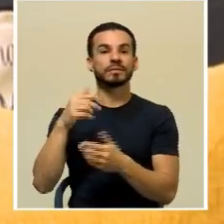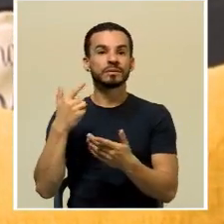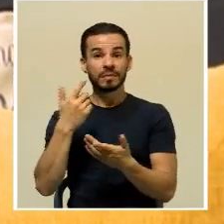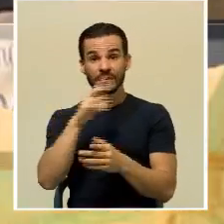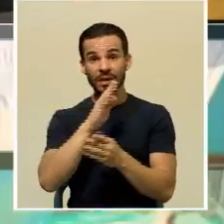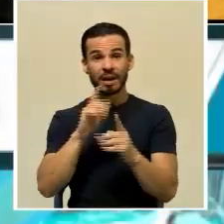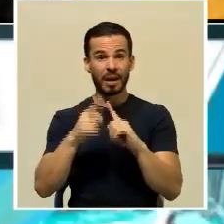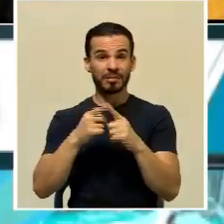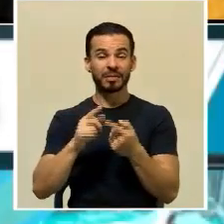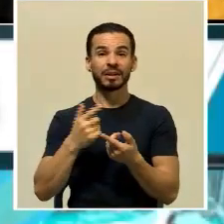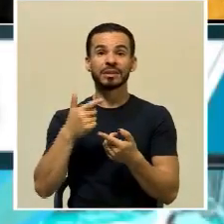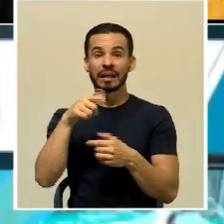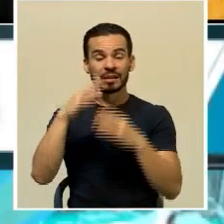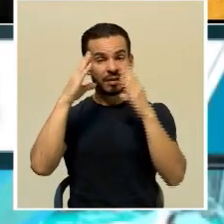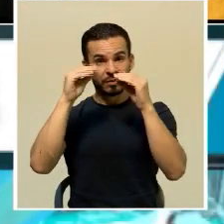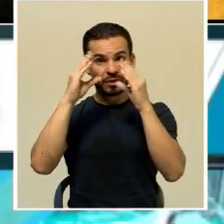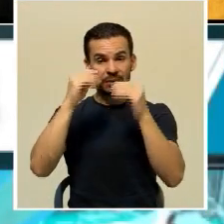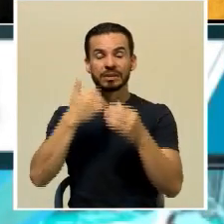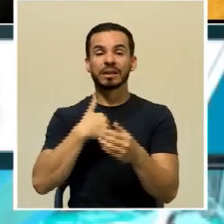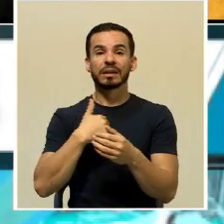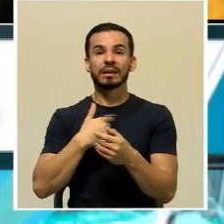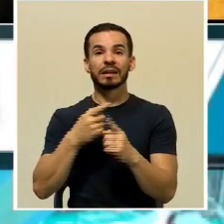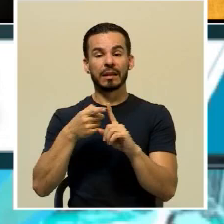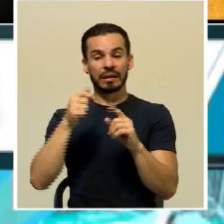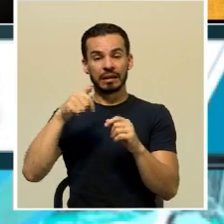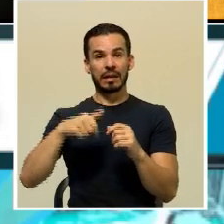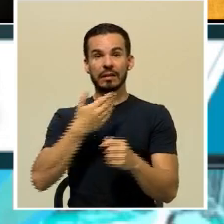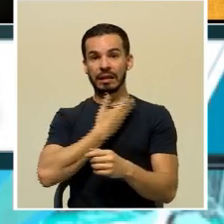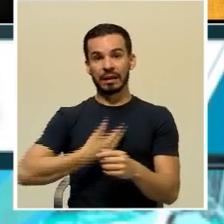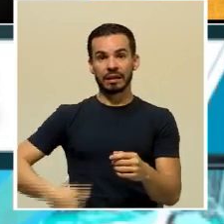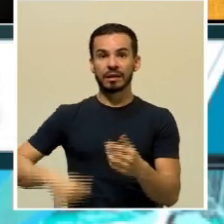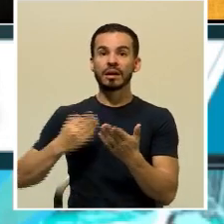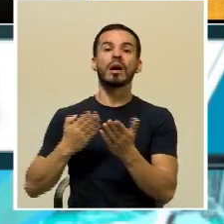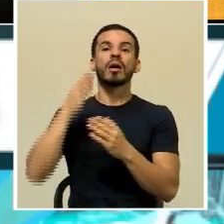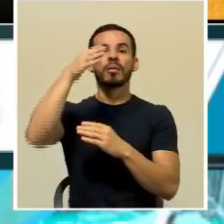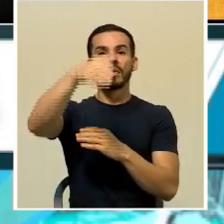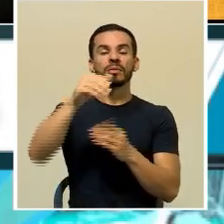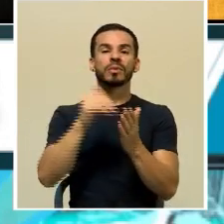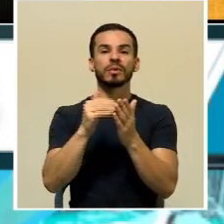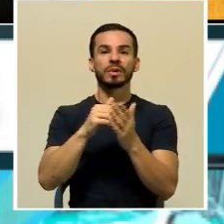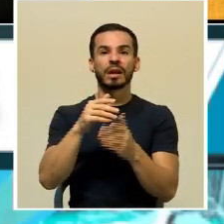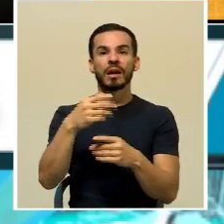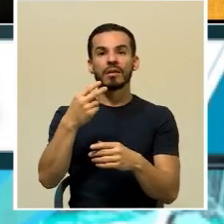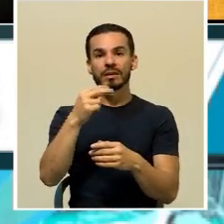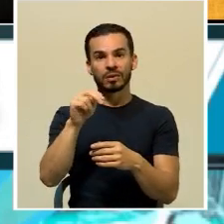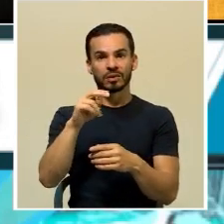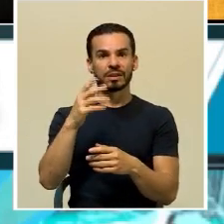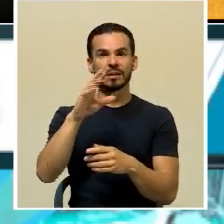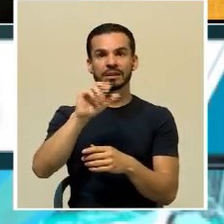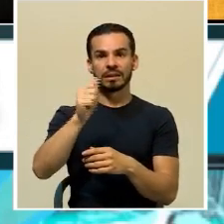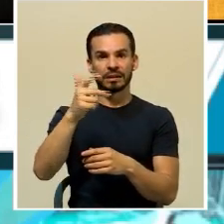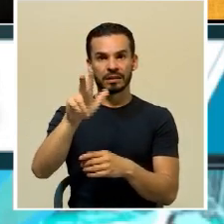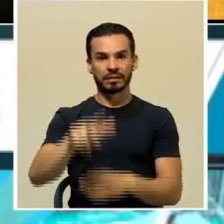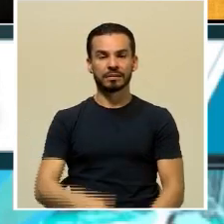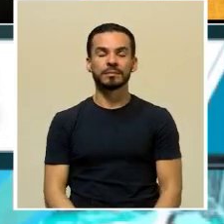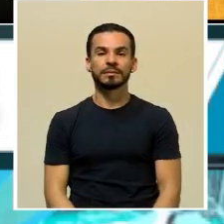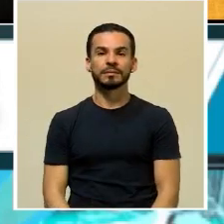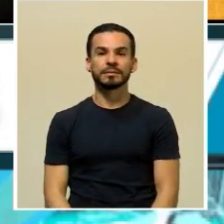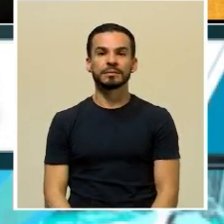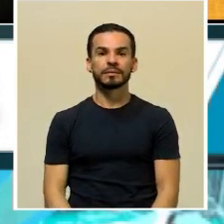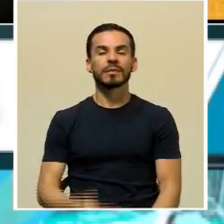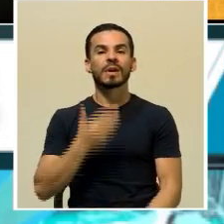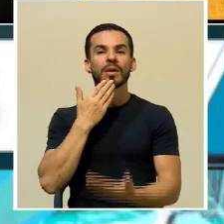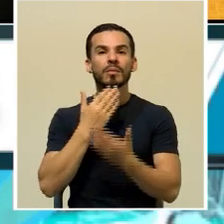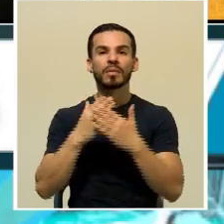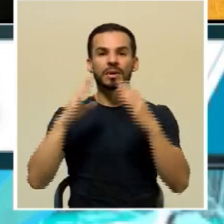y amigos televidentes, es la información que tengo desde Heredia. Vuelvo con usted al estudio principal donde tiene más noticias. Buenas noches. Buenas